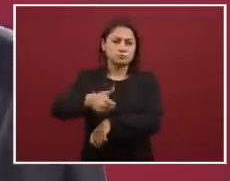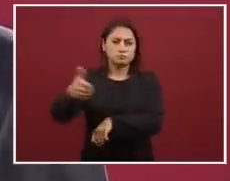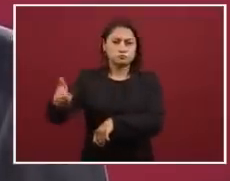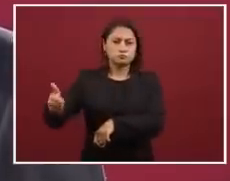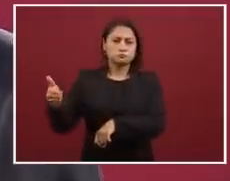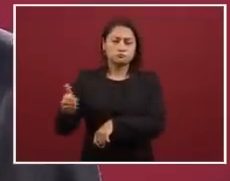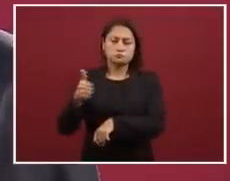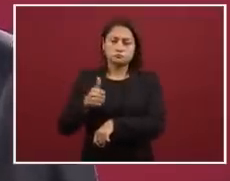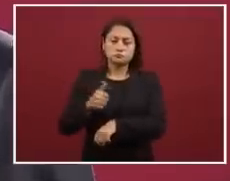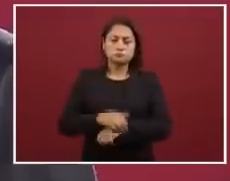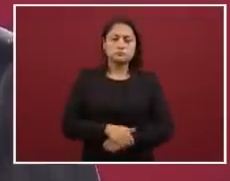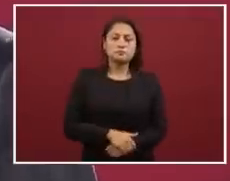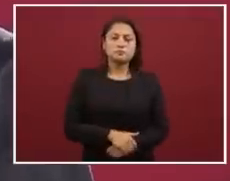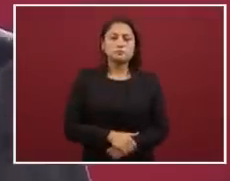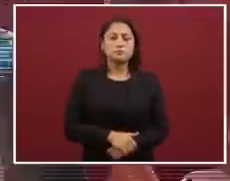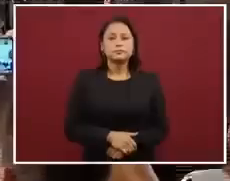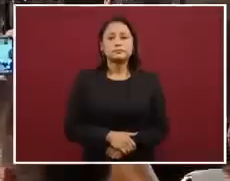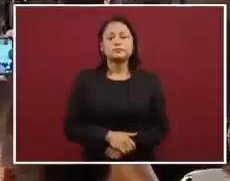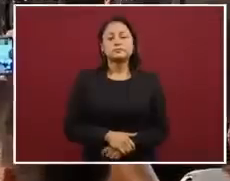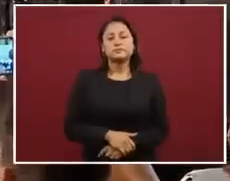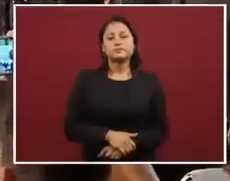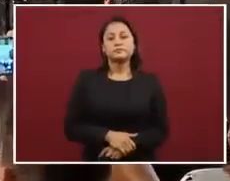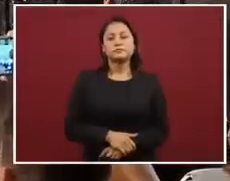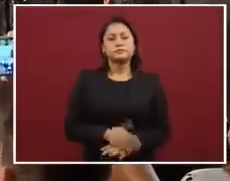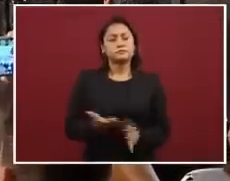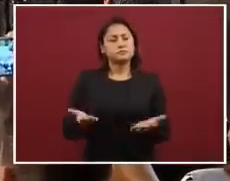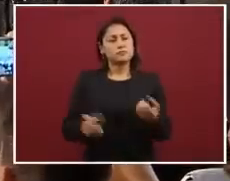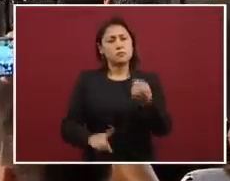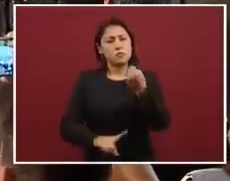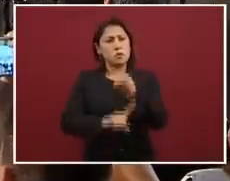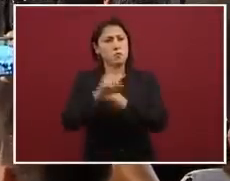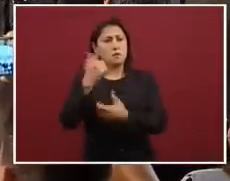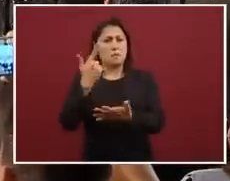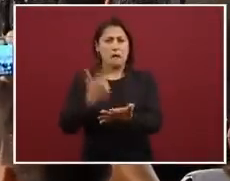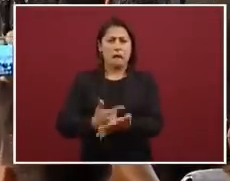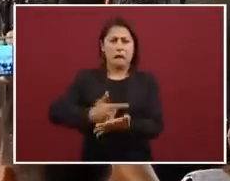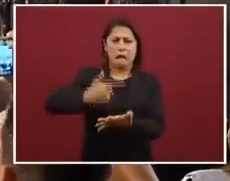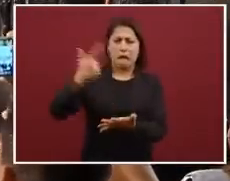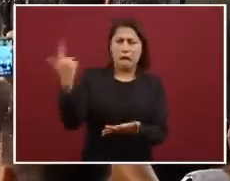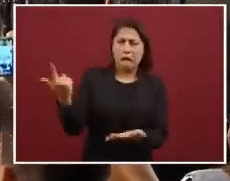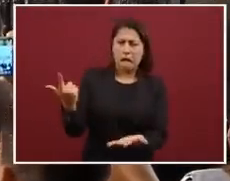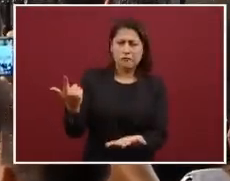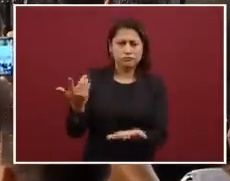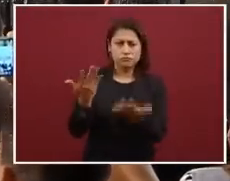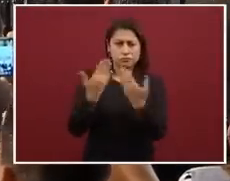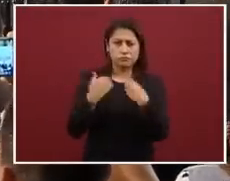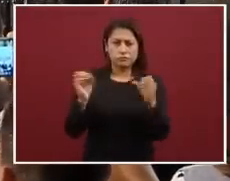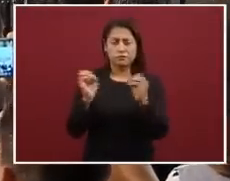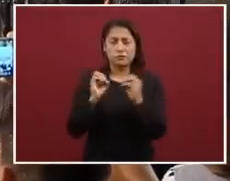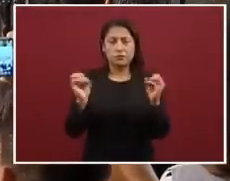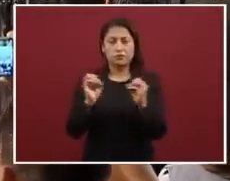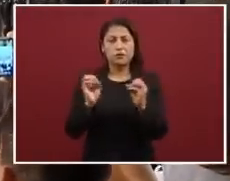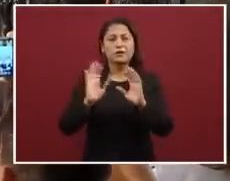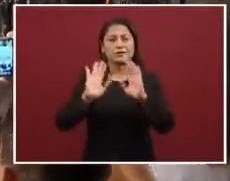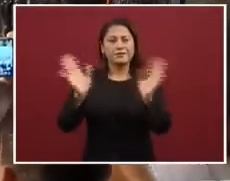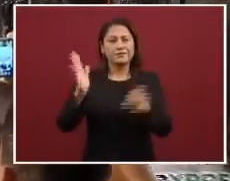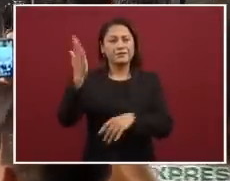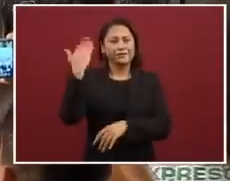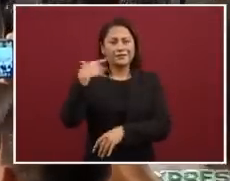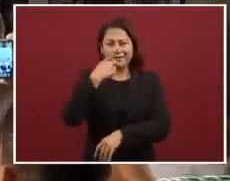No hay problemas mayores, ya lo dije, son muy